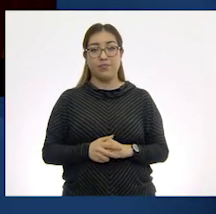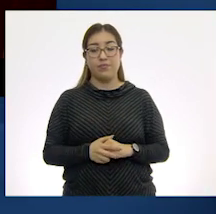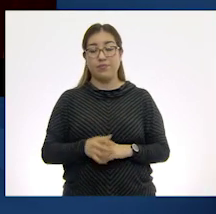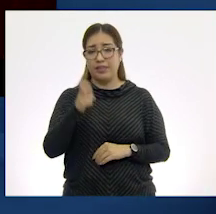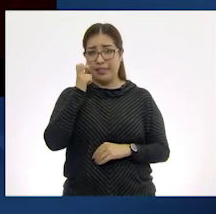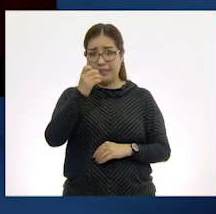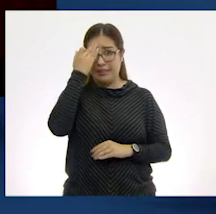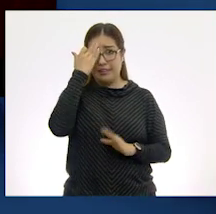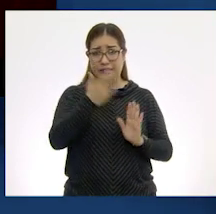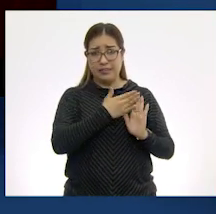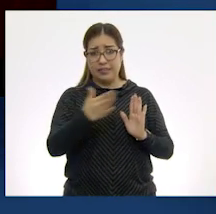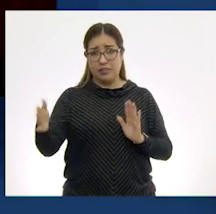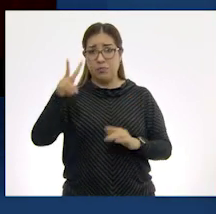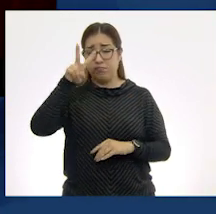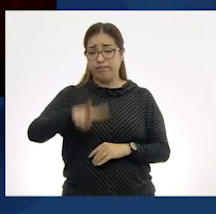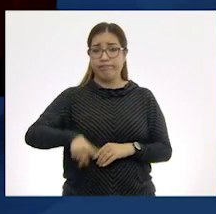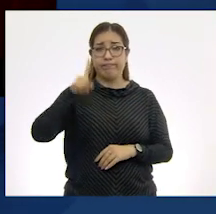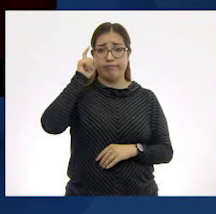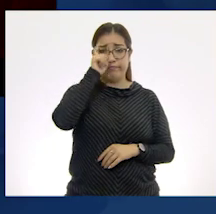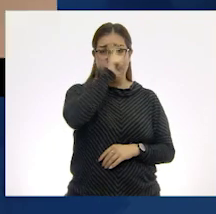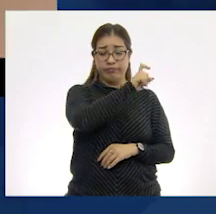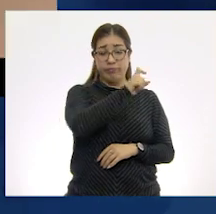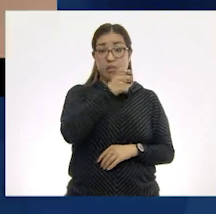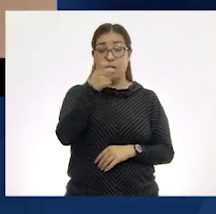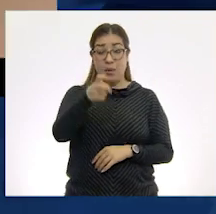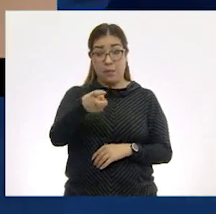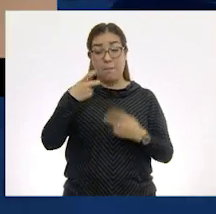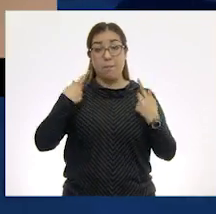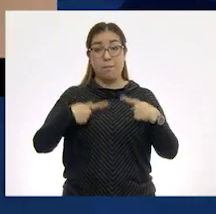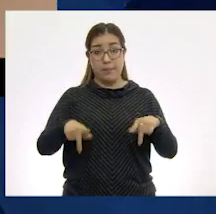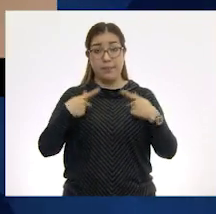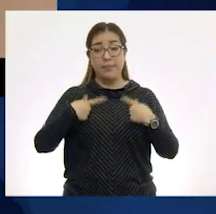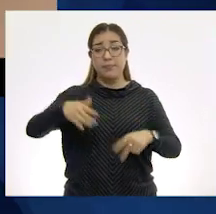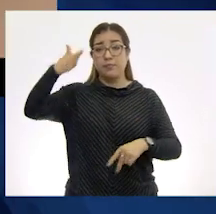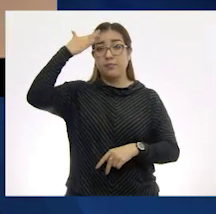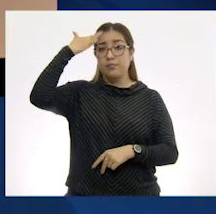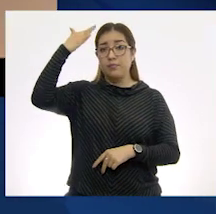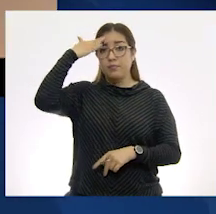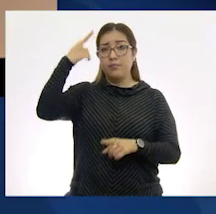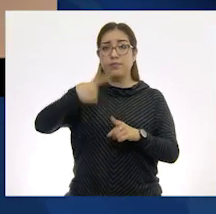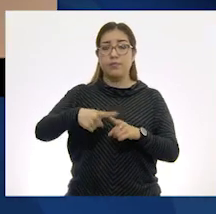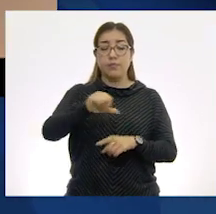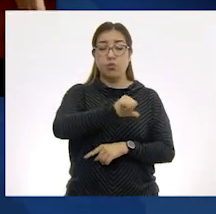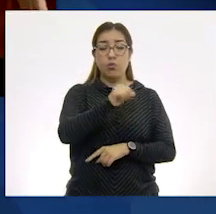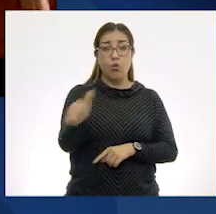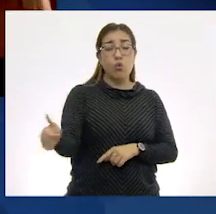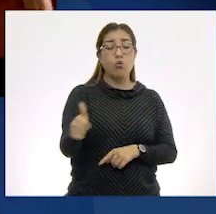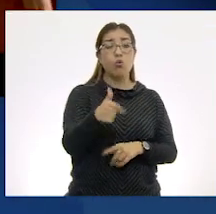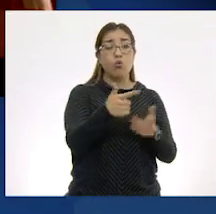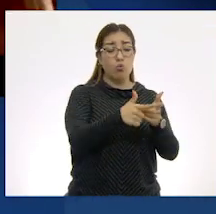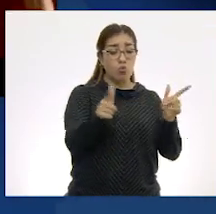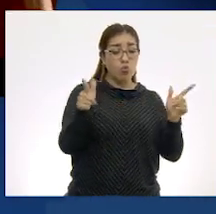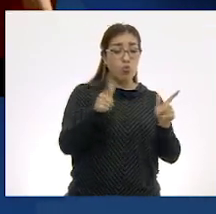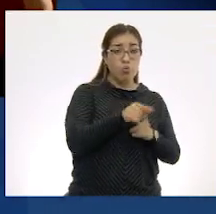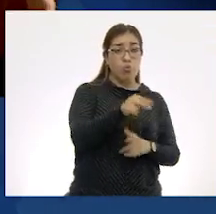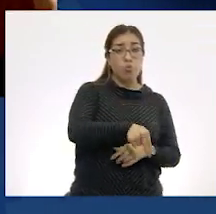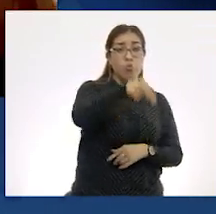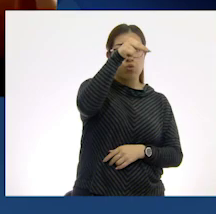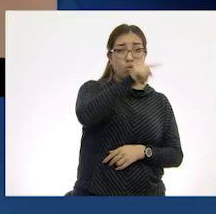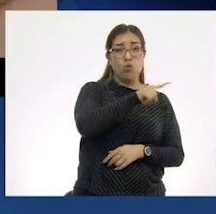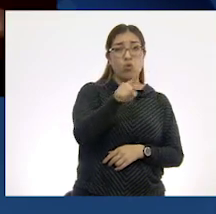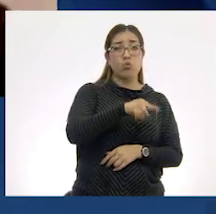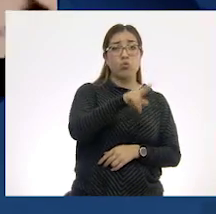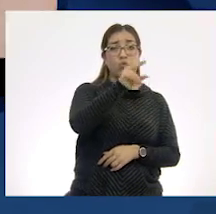Eran momentos difíciles. Los principados feudales eran asediados por las aguerridas tribus nómadas del norte, como los hunos,